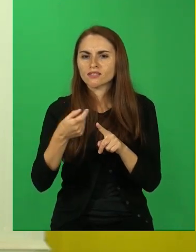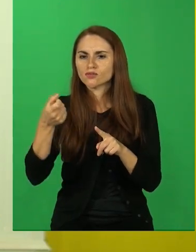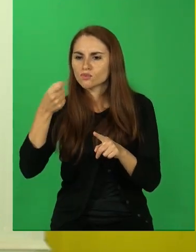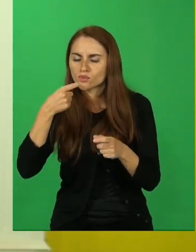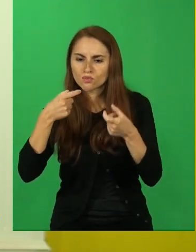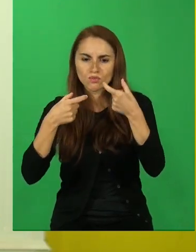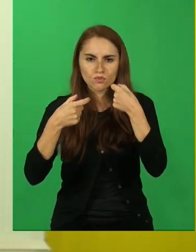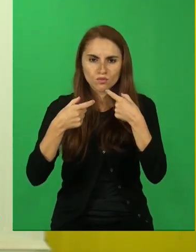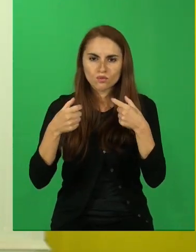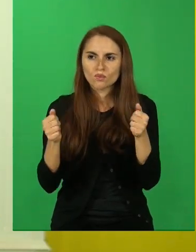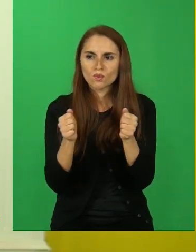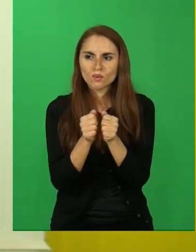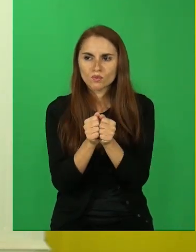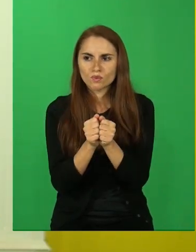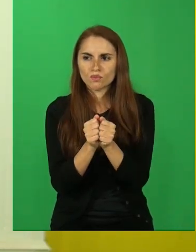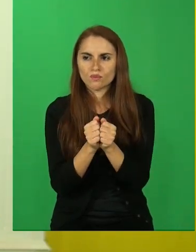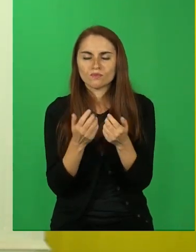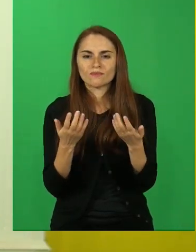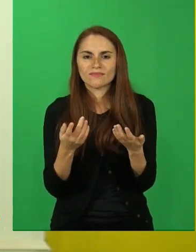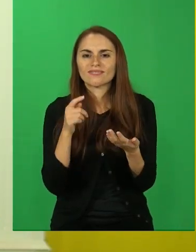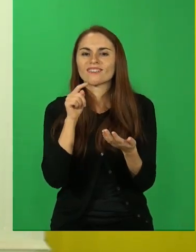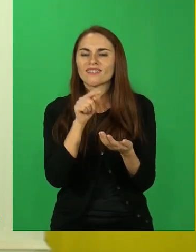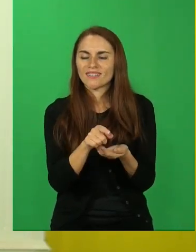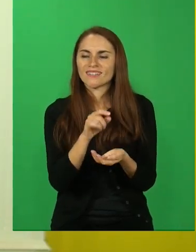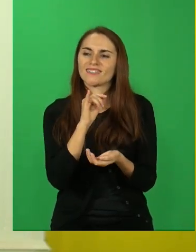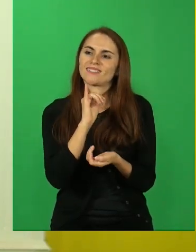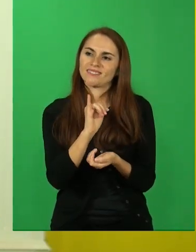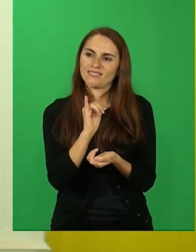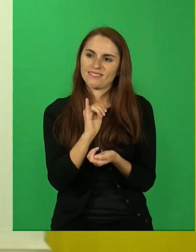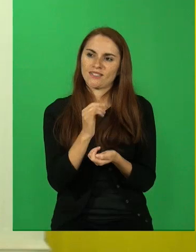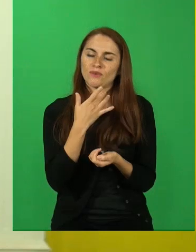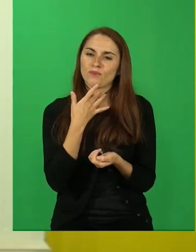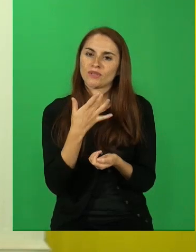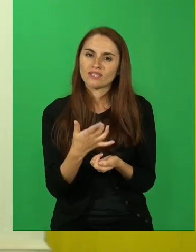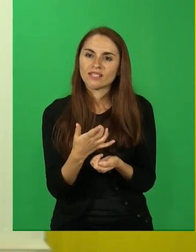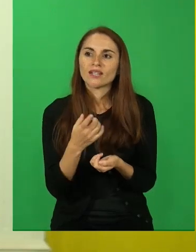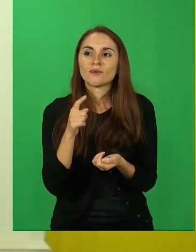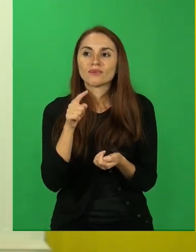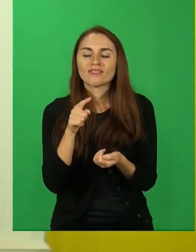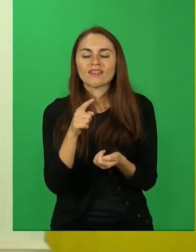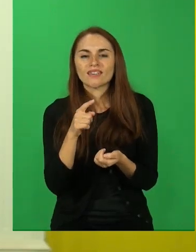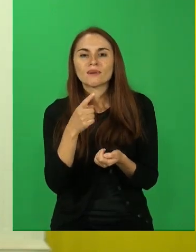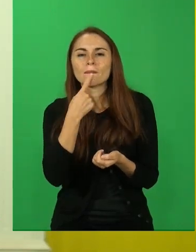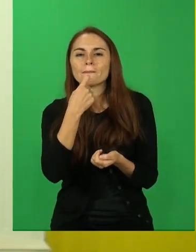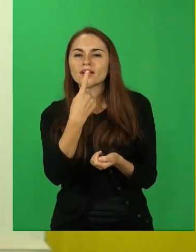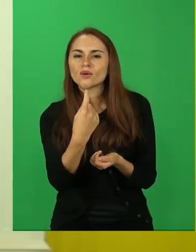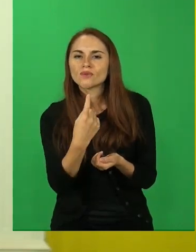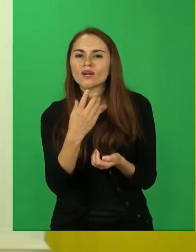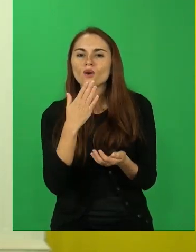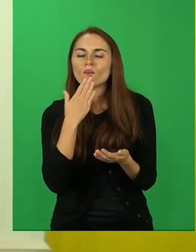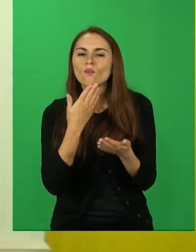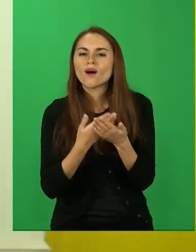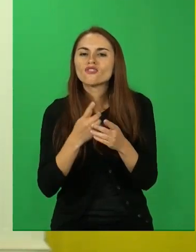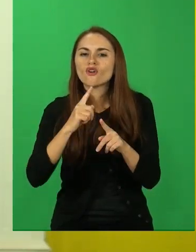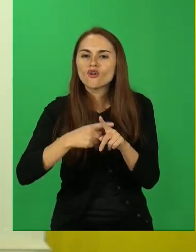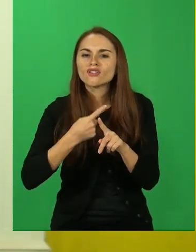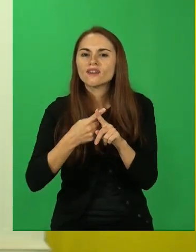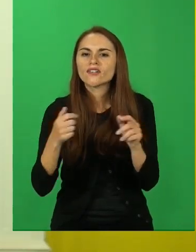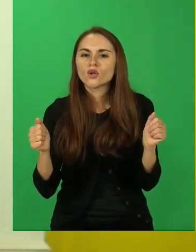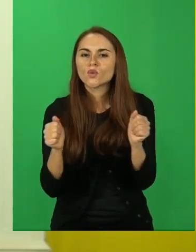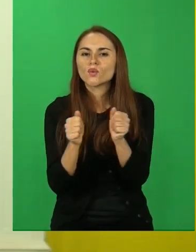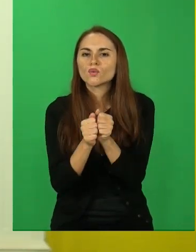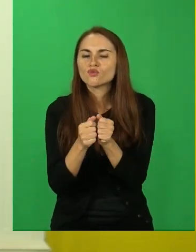nuevamente? Ah, esta sí que sí. ¿Por qué? Porque me están preguntando cuándo se vuelve a tomar esos